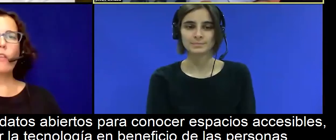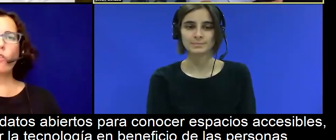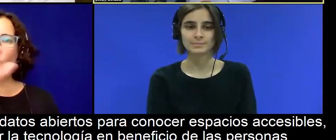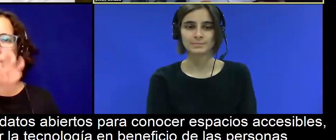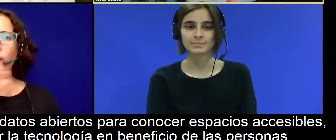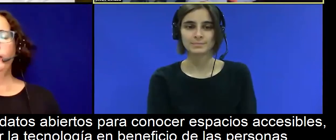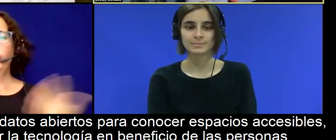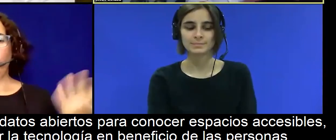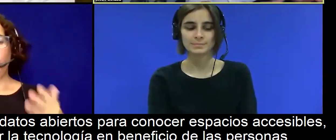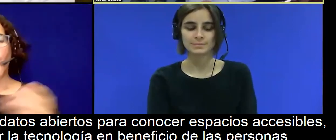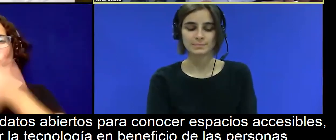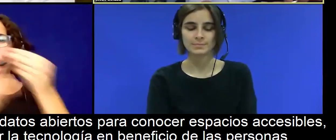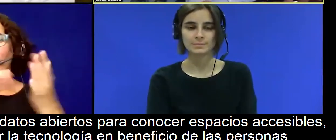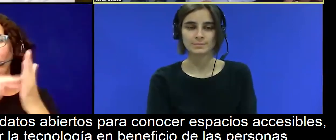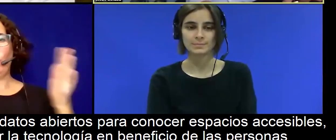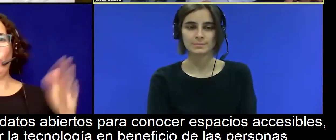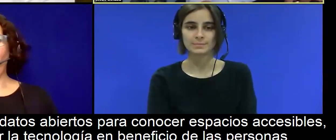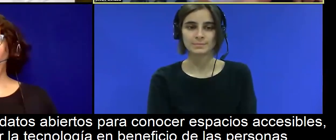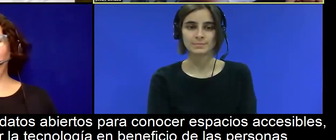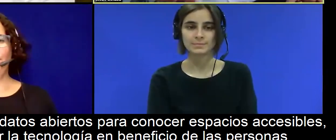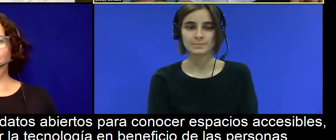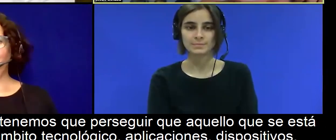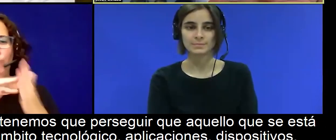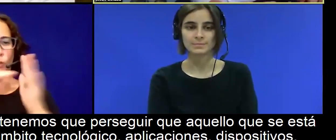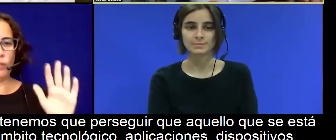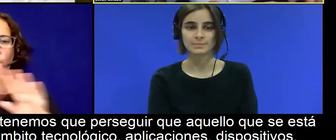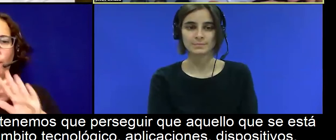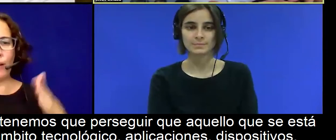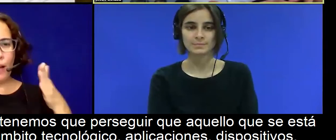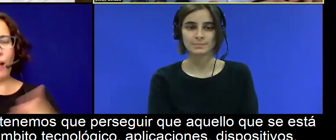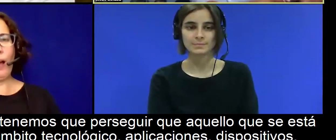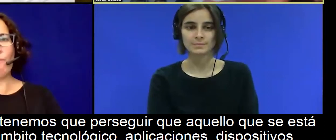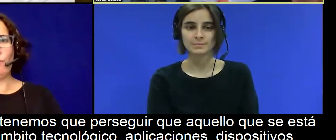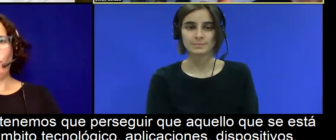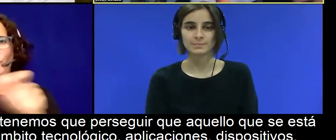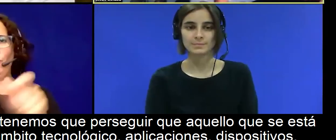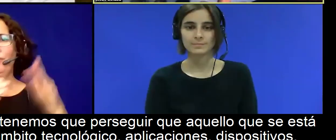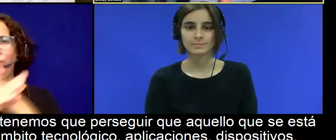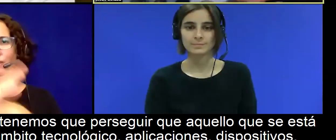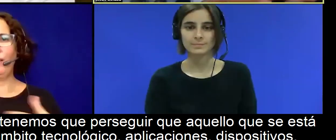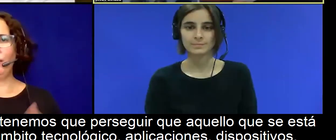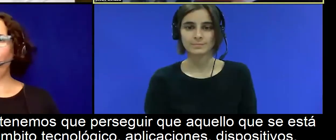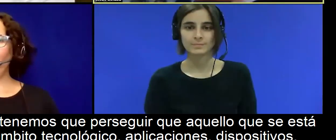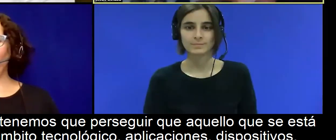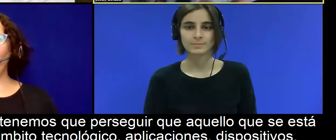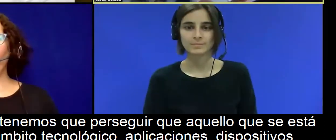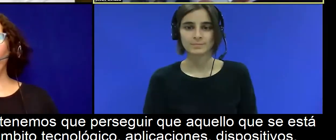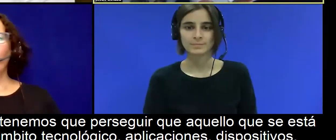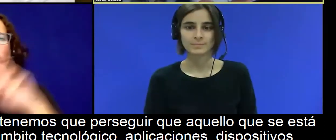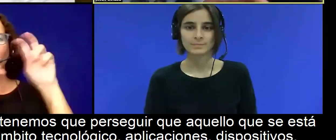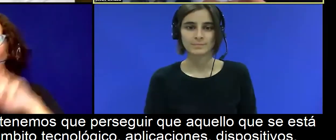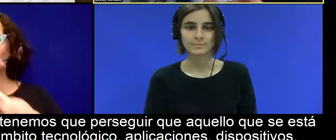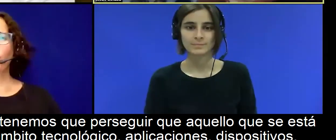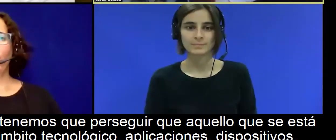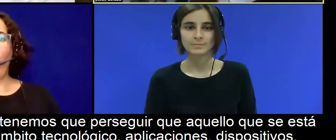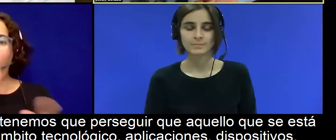utilizar la tecnología en beneficio de las personas con discapacidad, y tenemos que perseguir que todo aquello que se está diseñando ahora mismo en